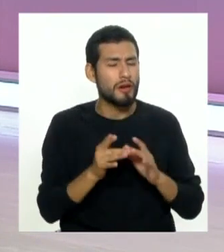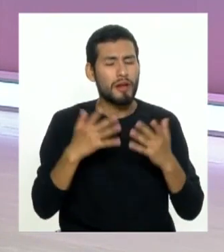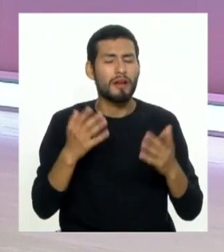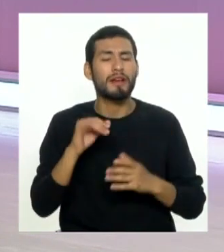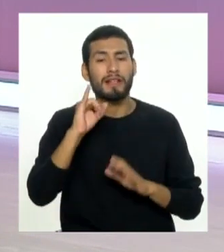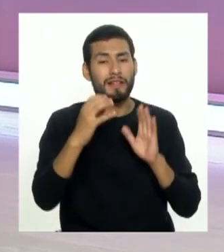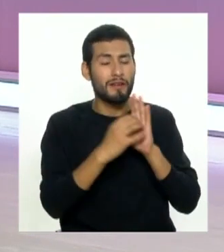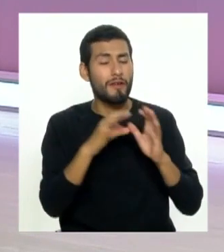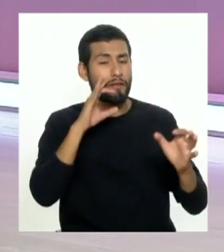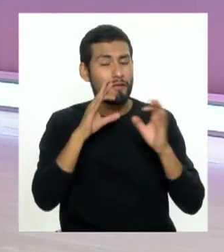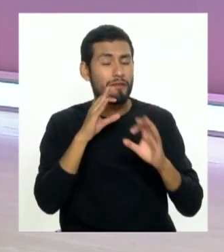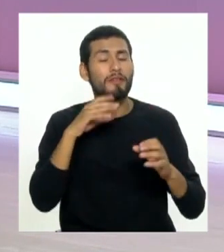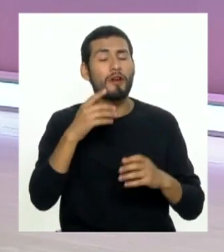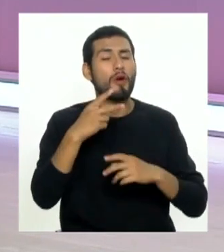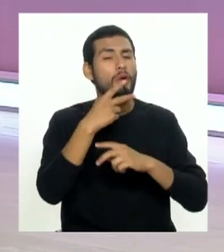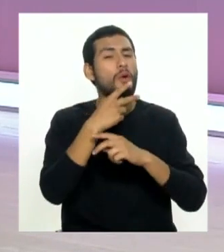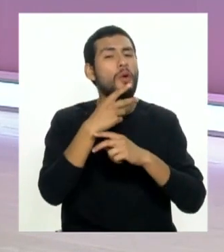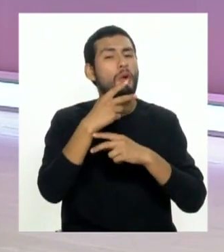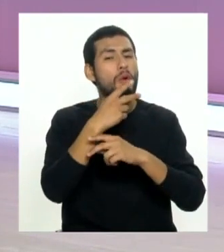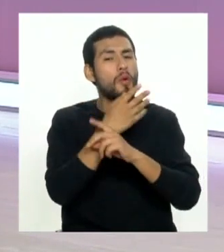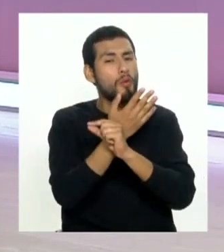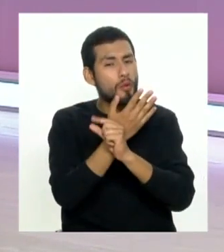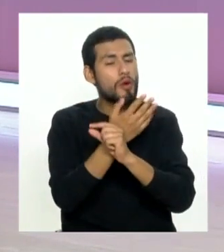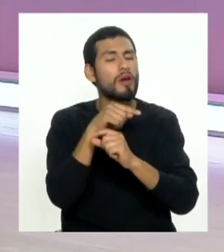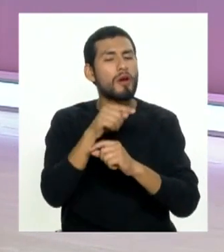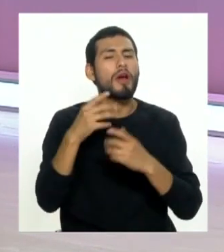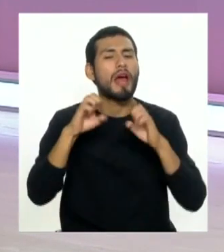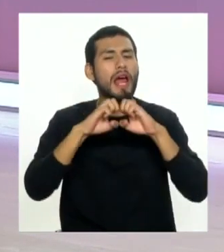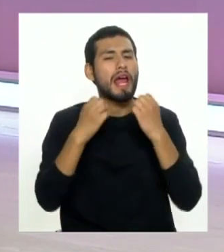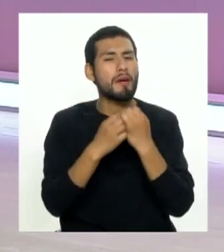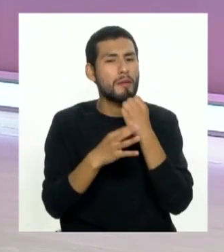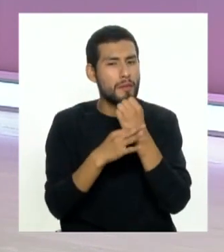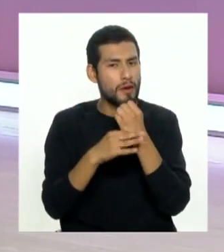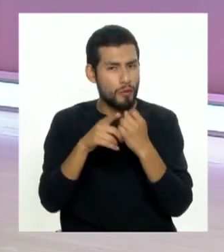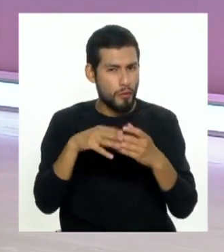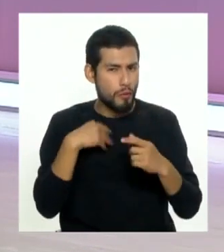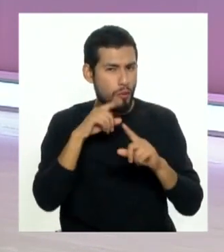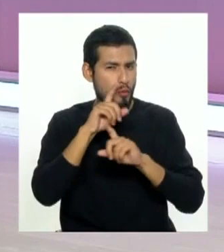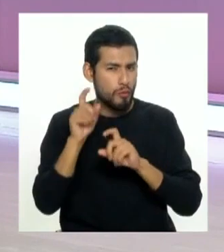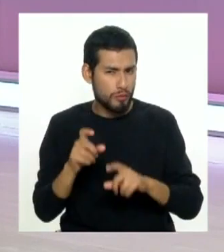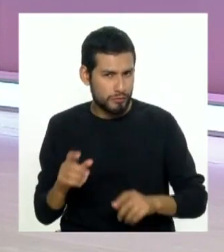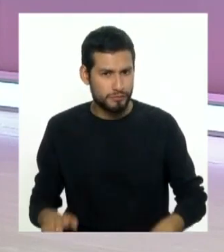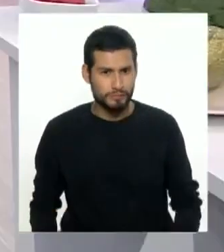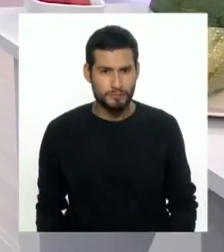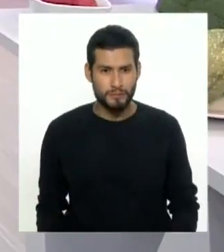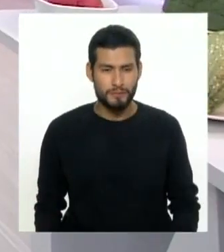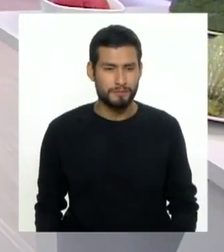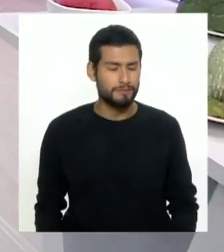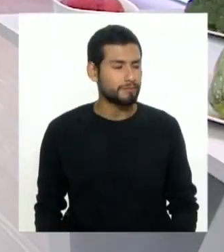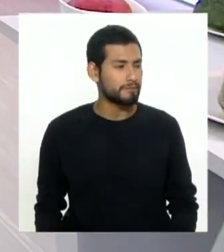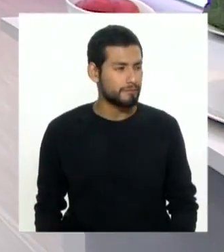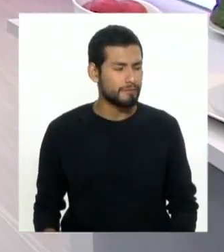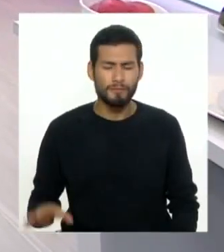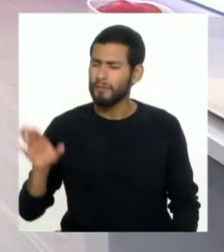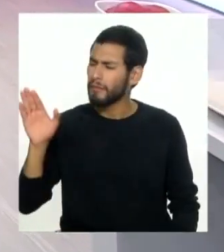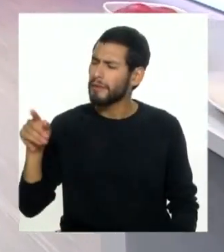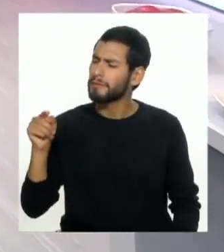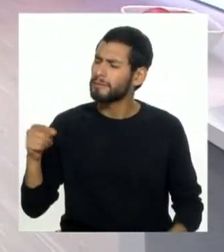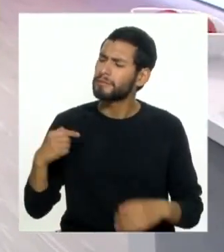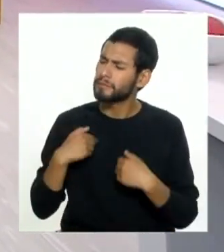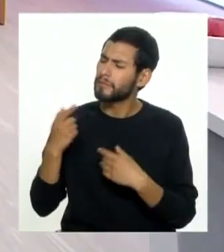Instagram, Facebook y Twitter de Cuerpo Médico para hacer todas sus consultas. Doctor de la Cruz, yo creo que efectivamente el tema da